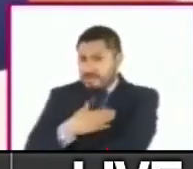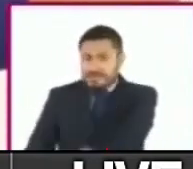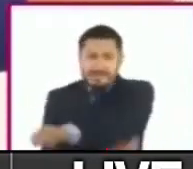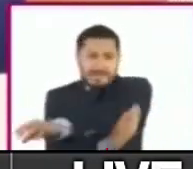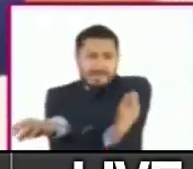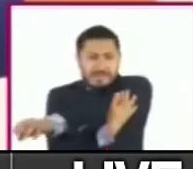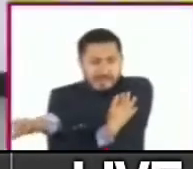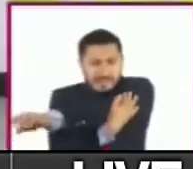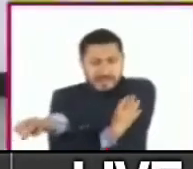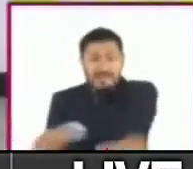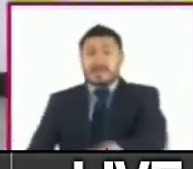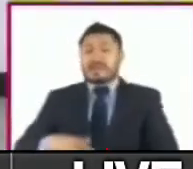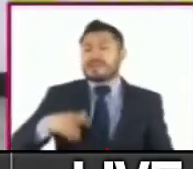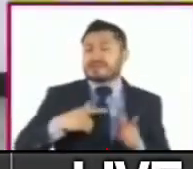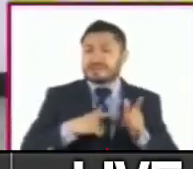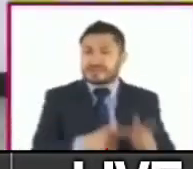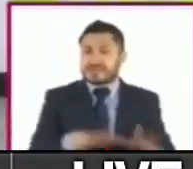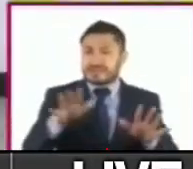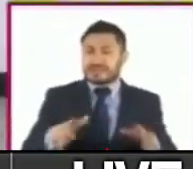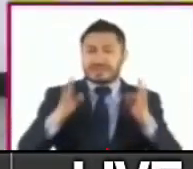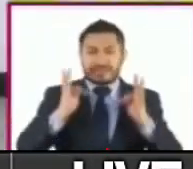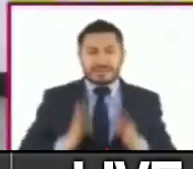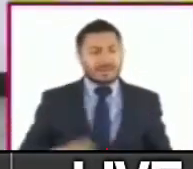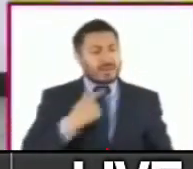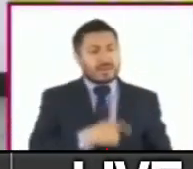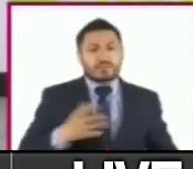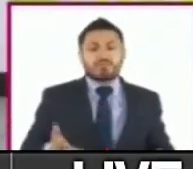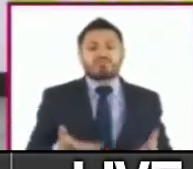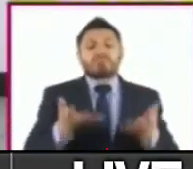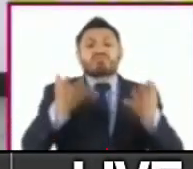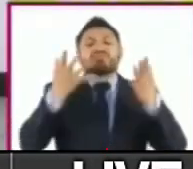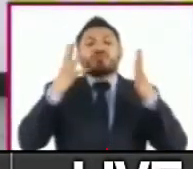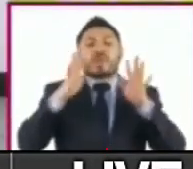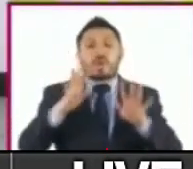Relajadito, a gusto. Tomo aire. Soplo.